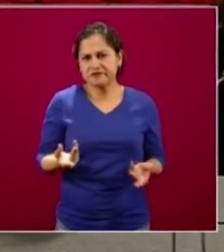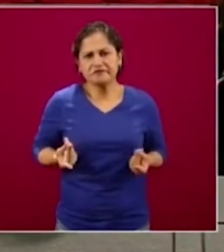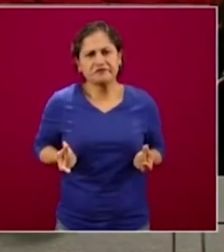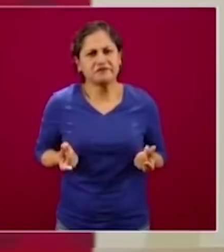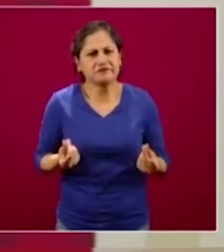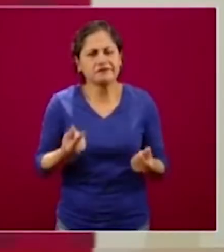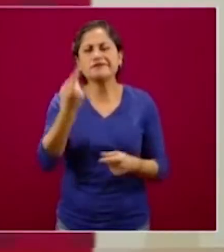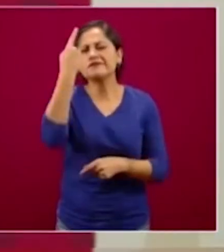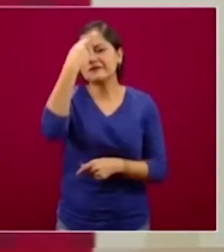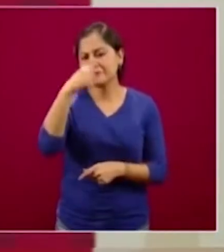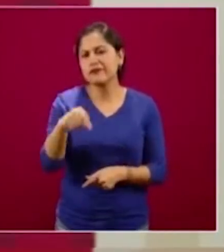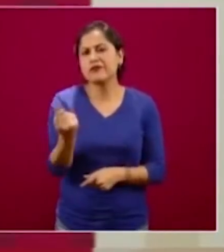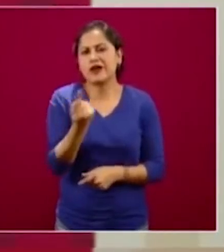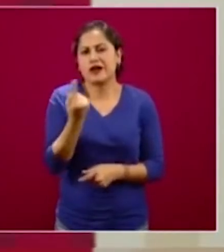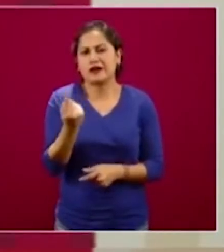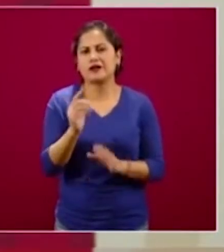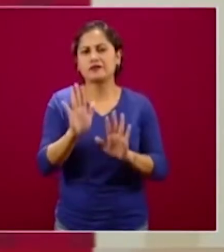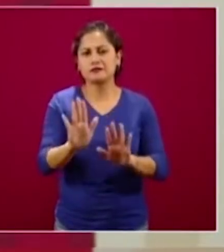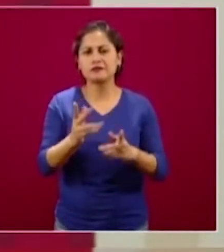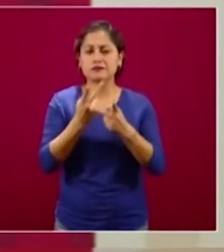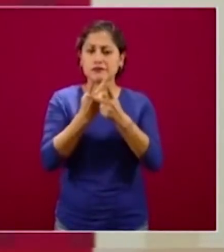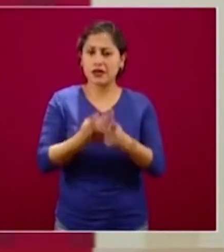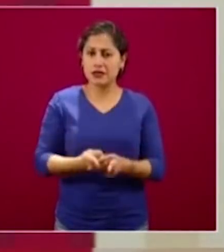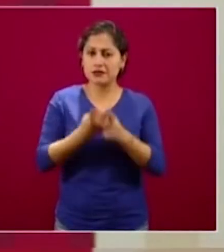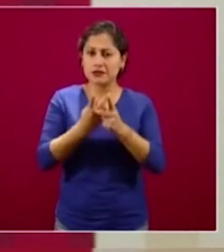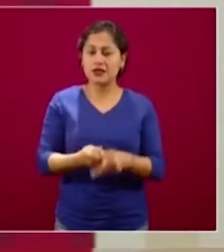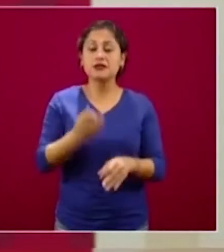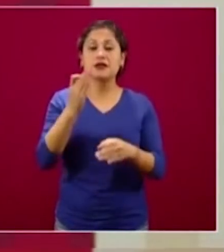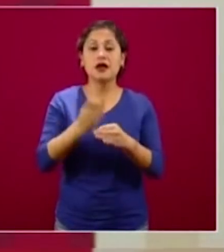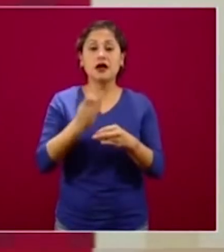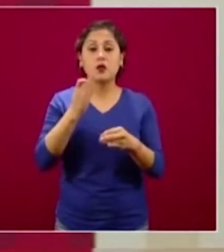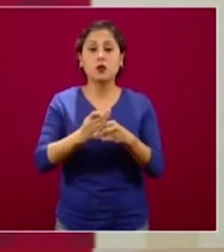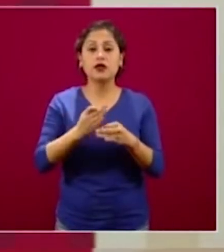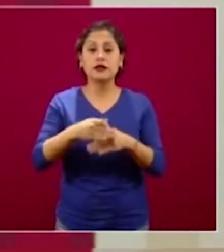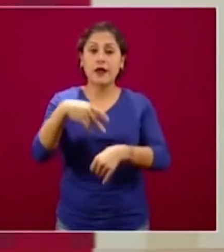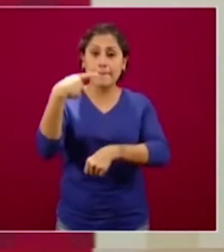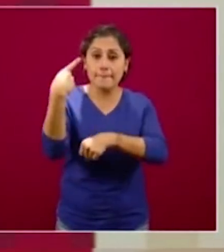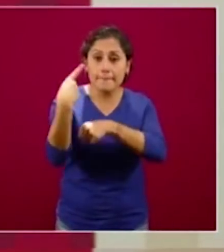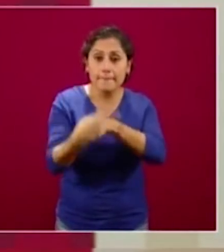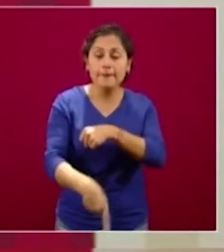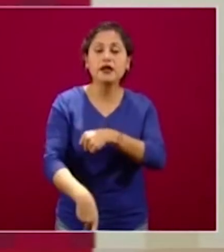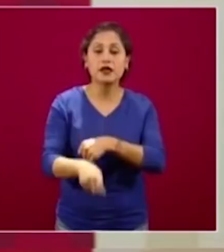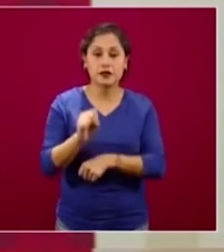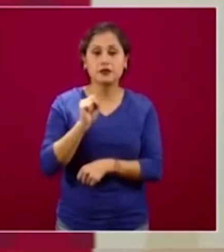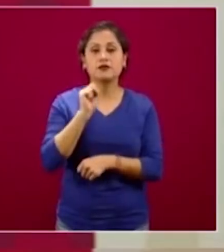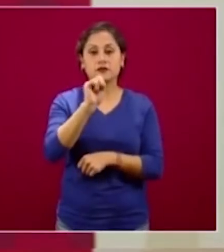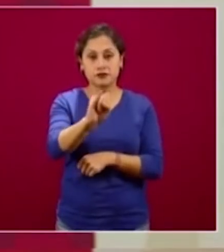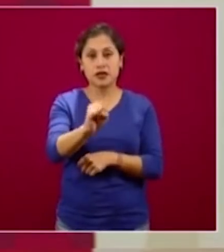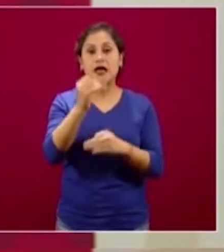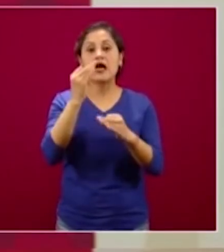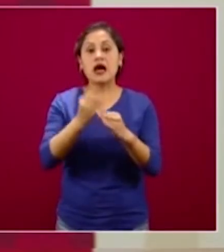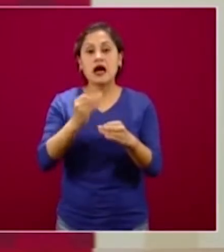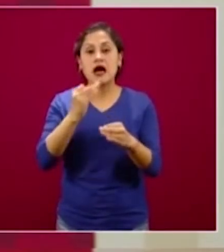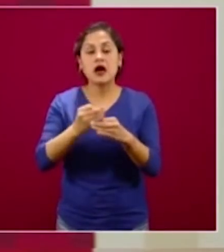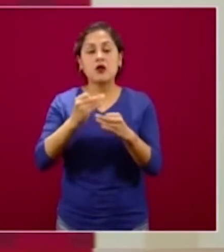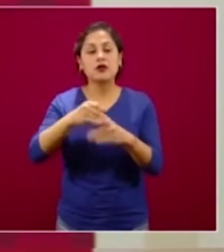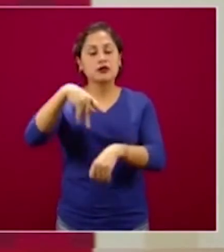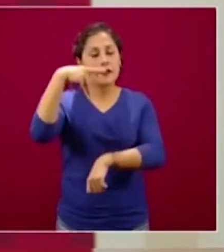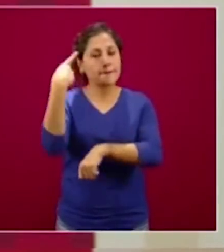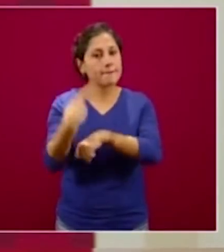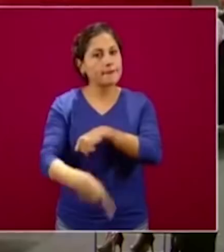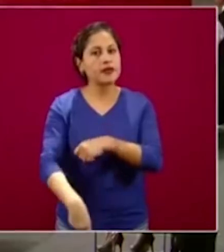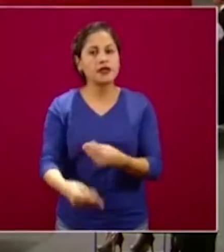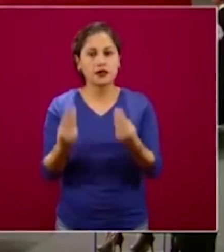menos, pero en este momento estamos en un momento muy peligroso, estamos en una situación de alto riesgo de